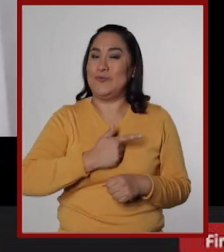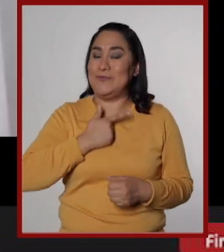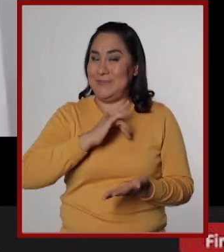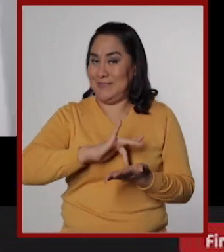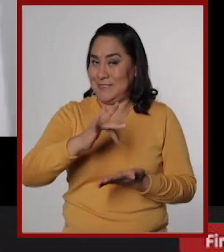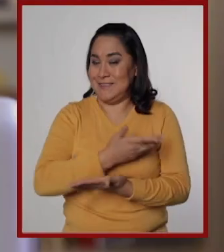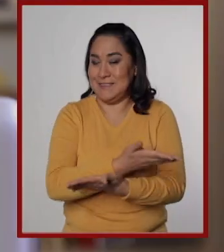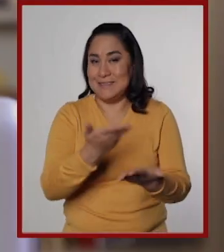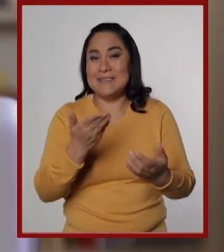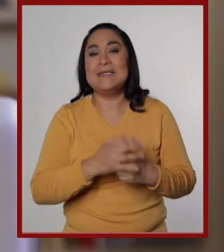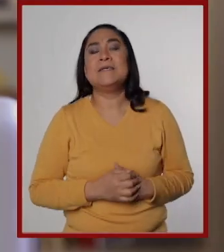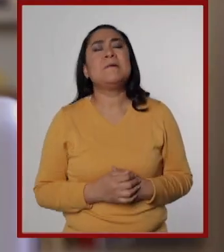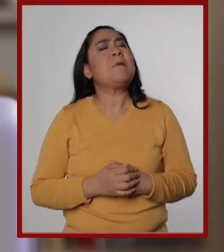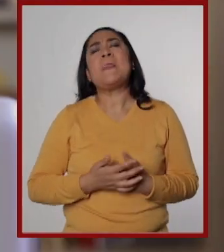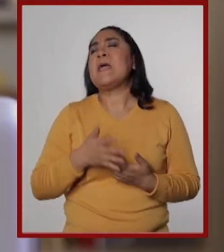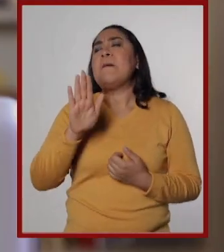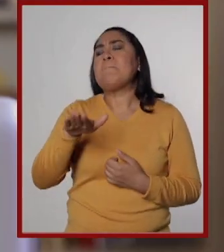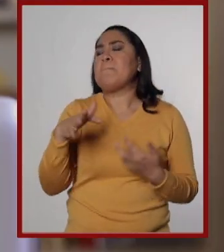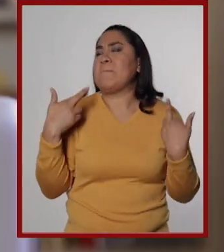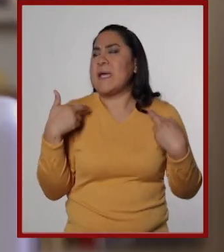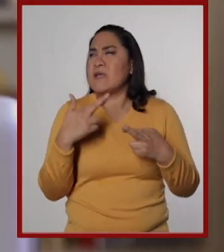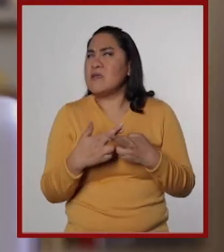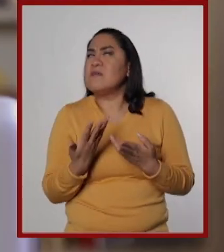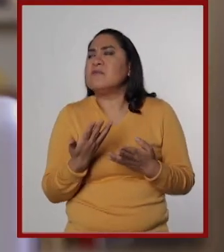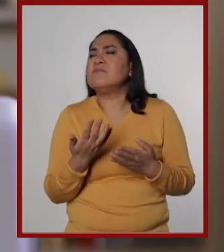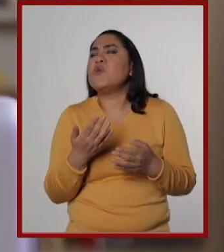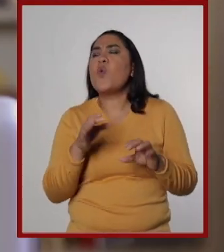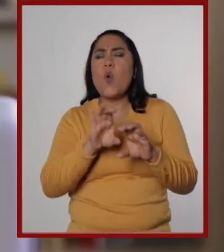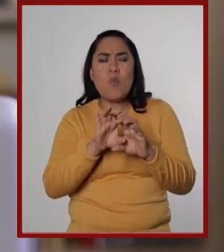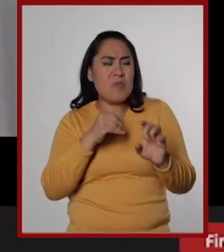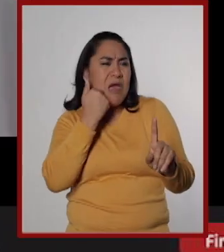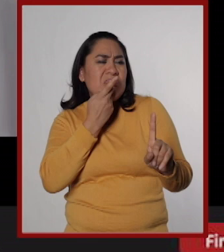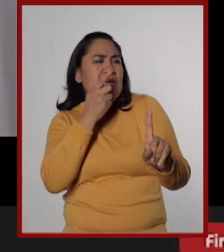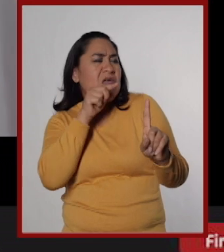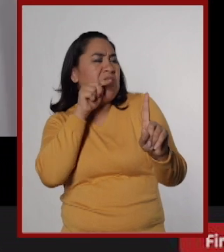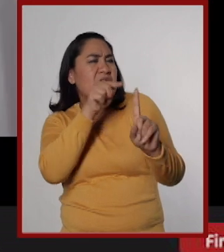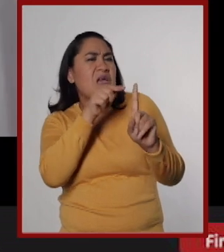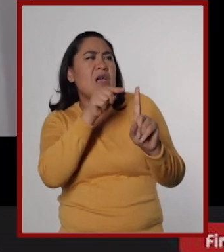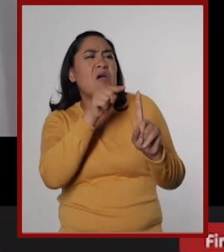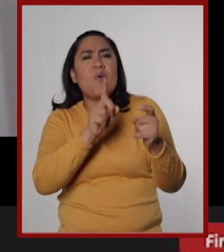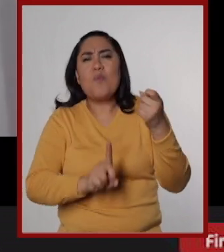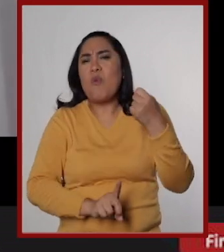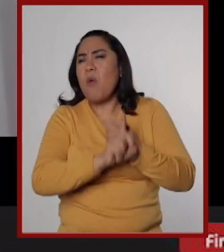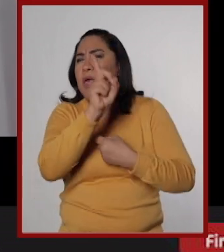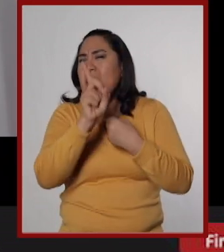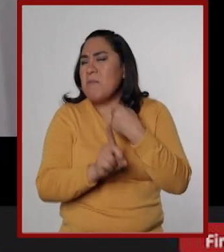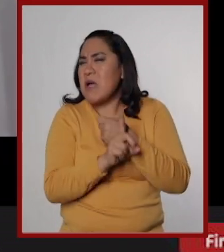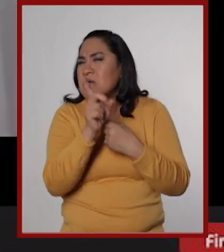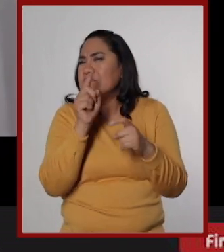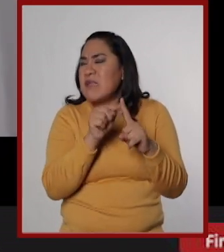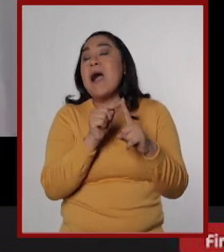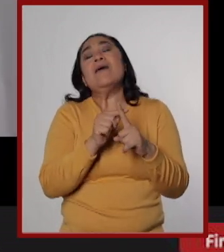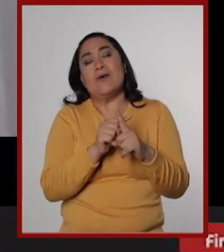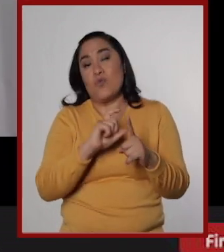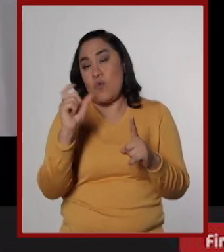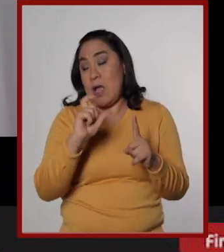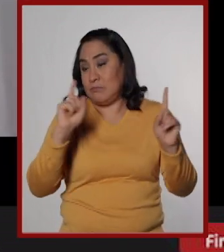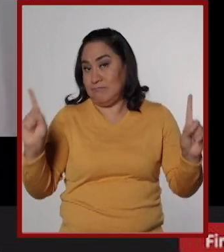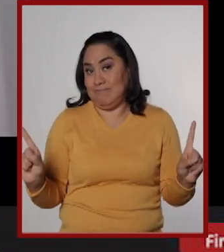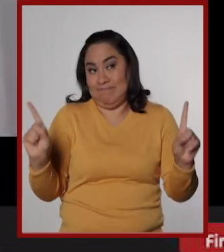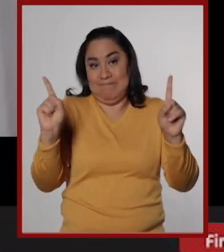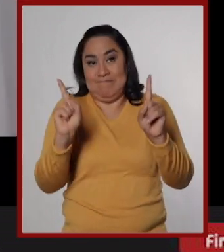a ustedes. Maestra, ¿cómo se define el conflicto? Mira, el conflicto es un encuentro entre dos